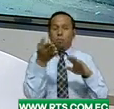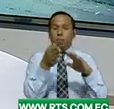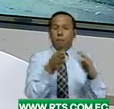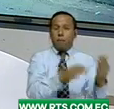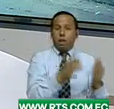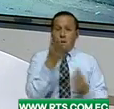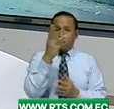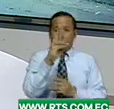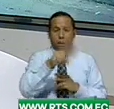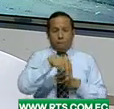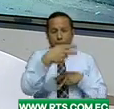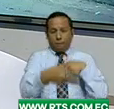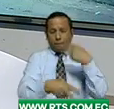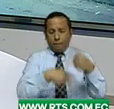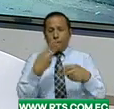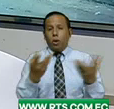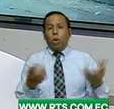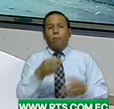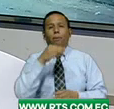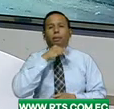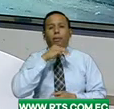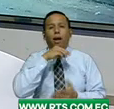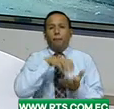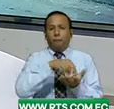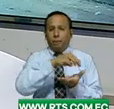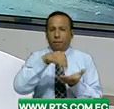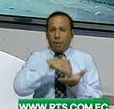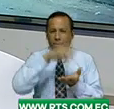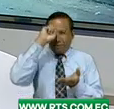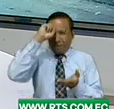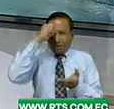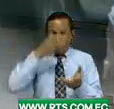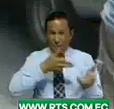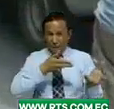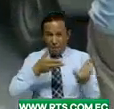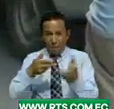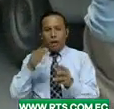16 heridos en Manta, provincia de Manabí. Veamos.